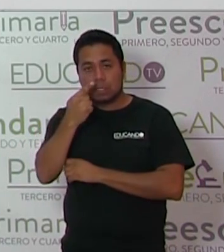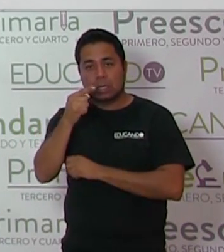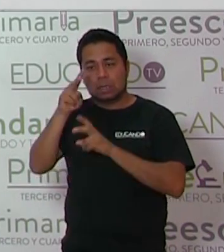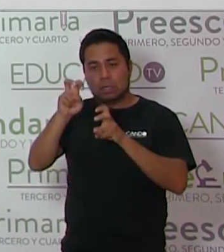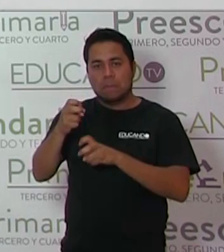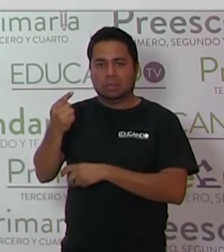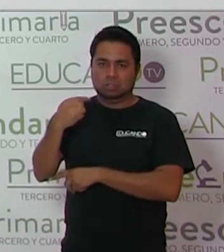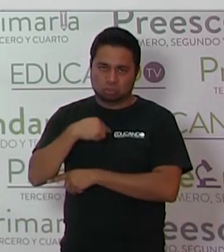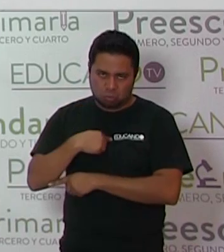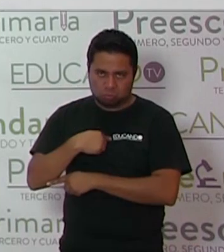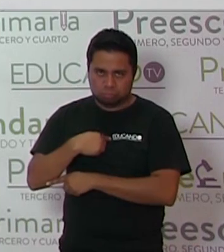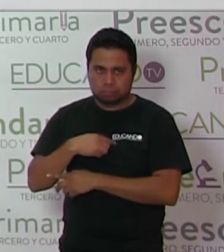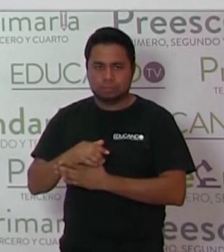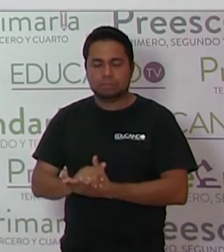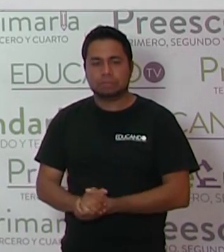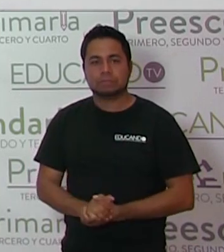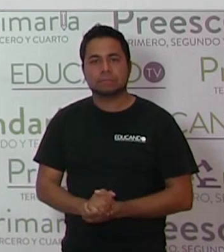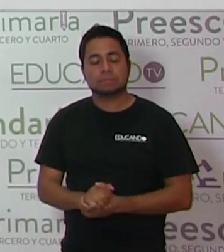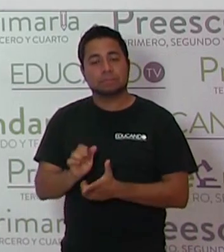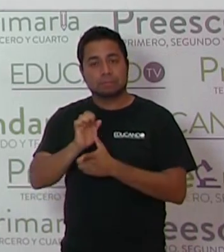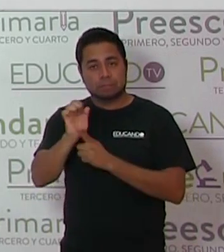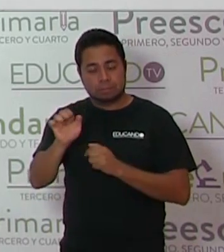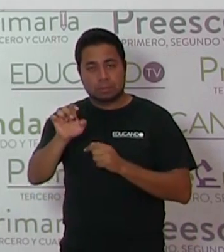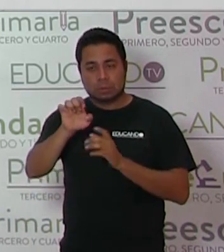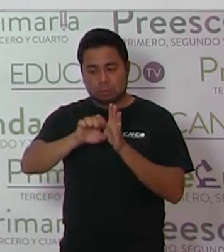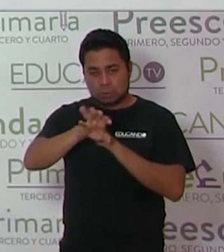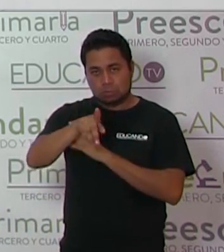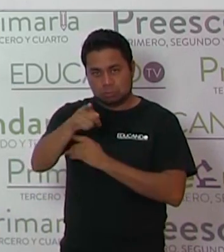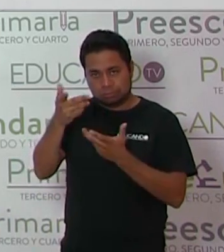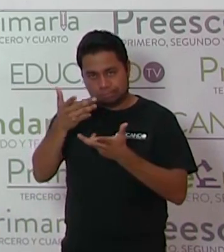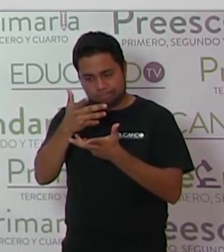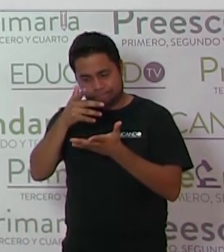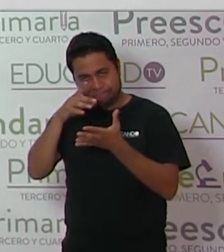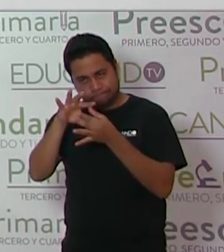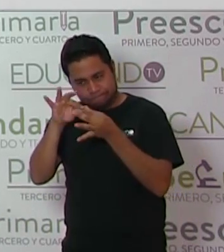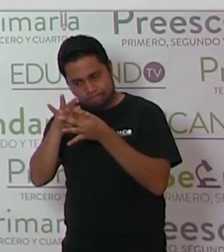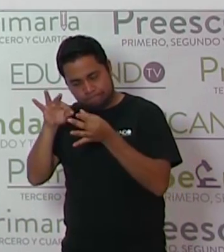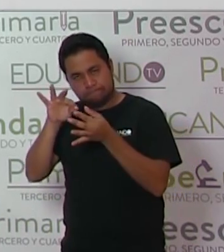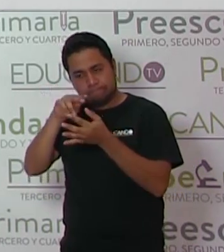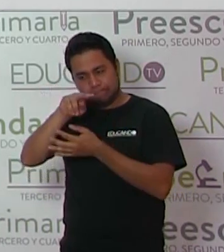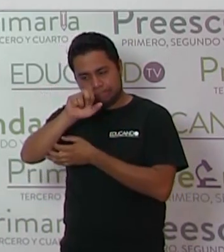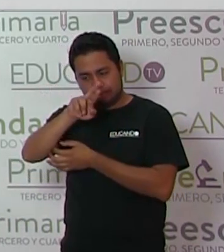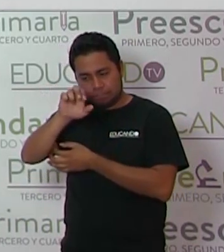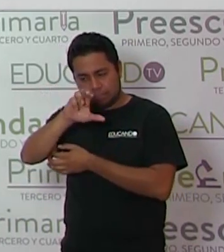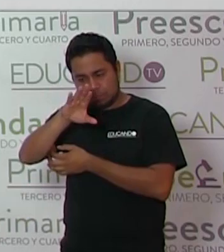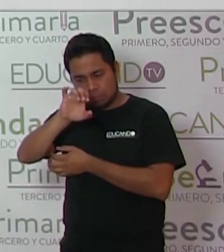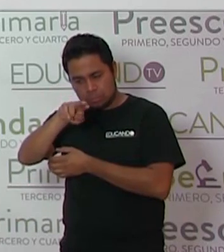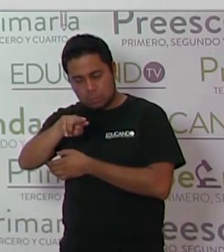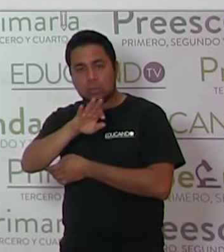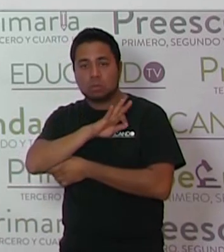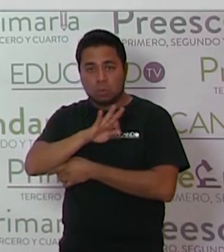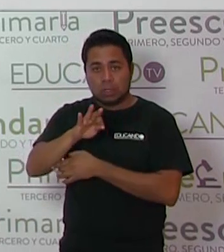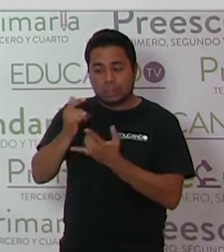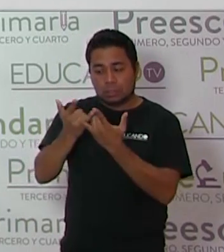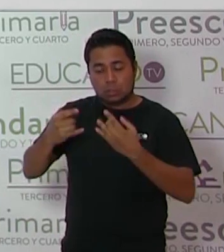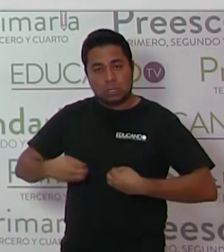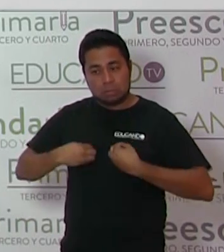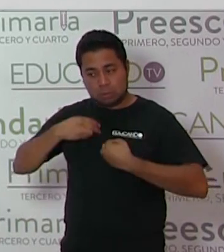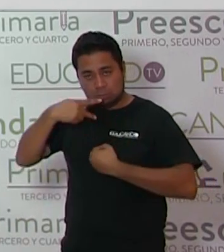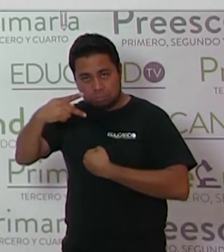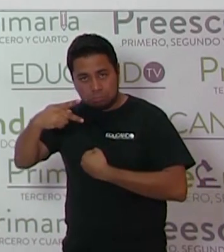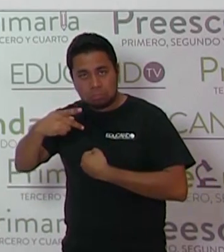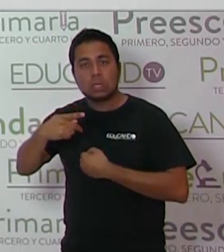perspectiva del yo. Entonces, cuando hacemos una narración, que por ejemplo puede ser una autobiografía,